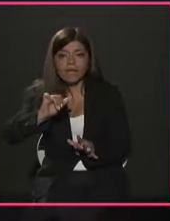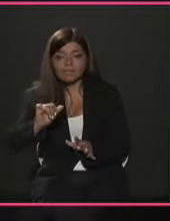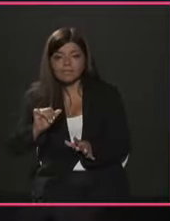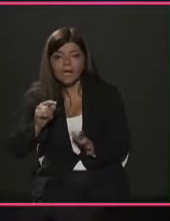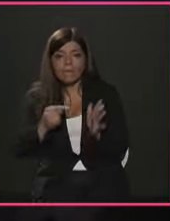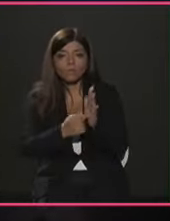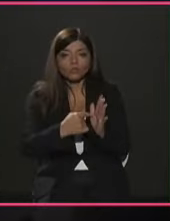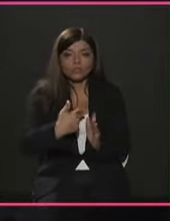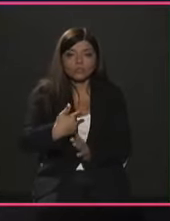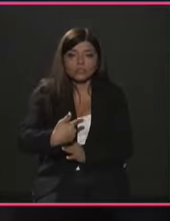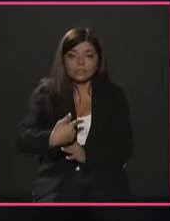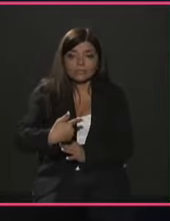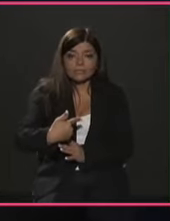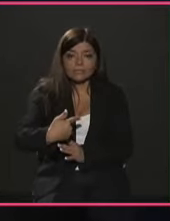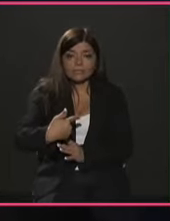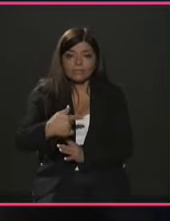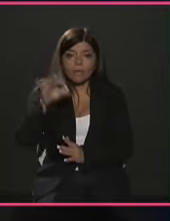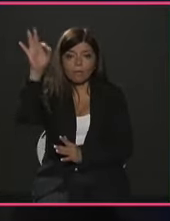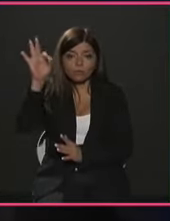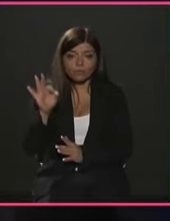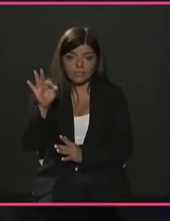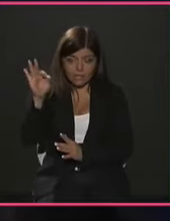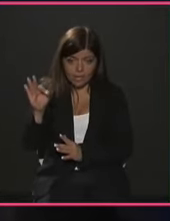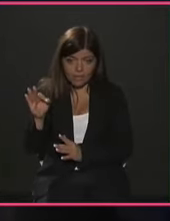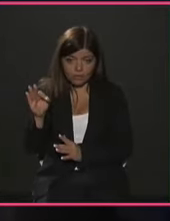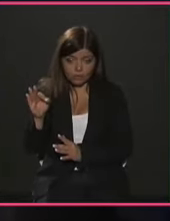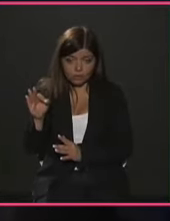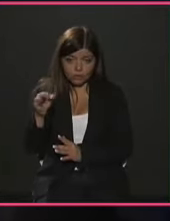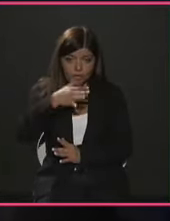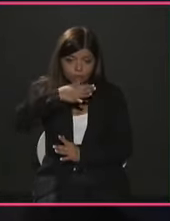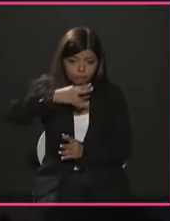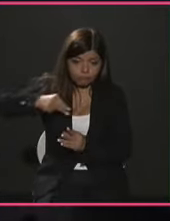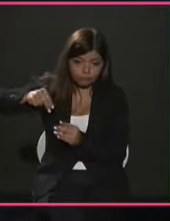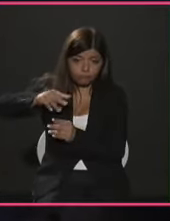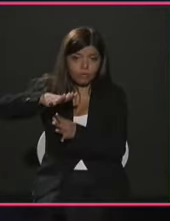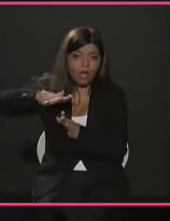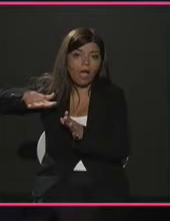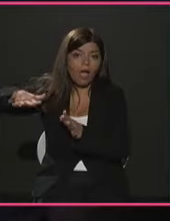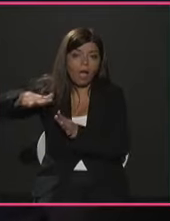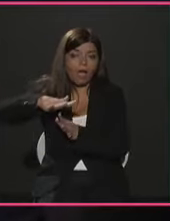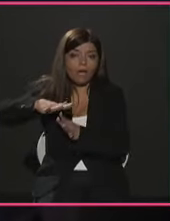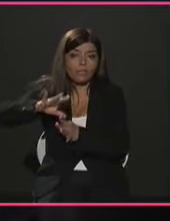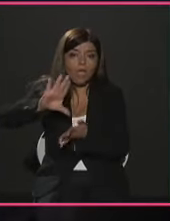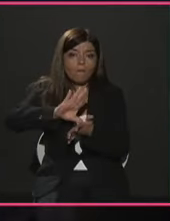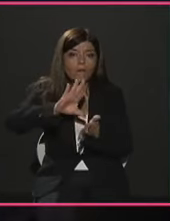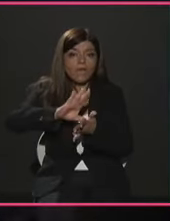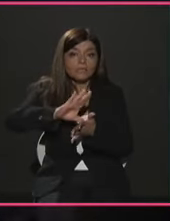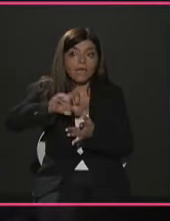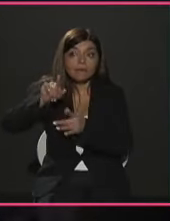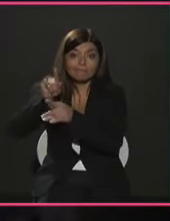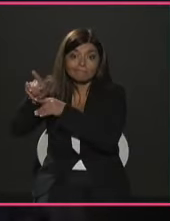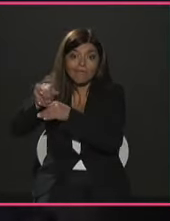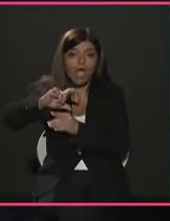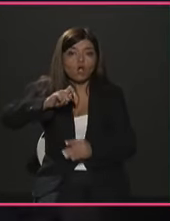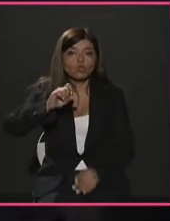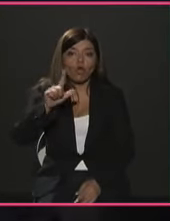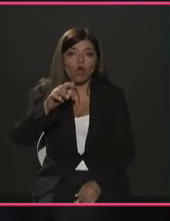46 7% de desalación que está en el país del